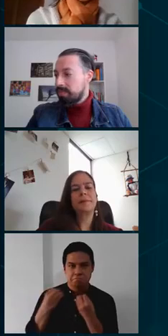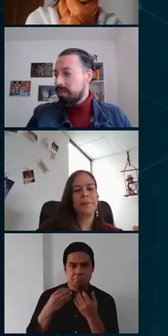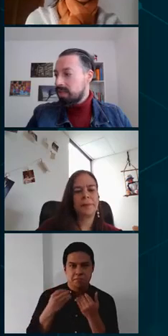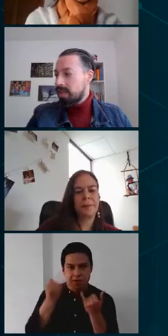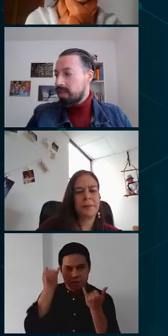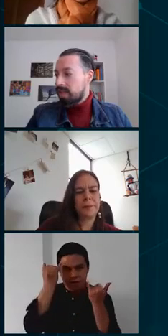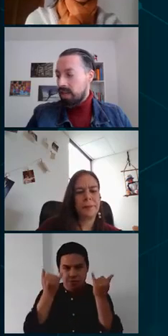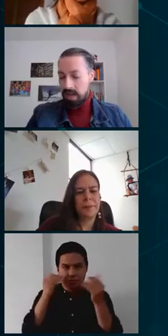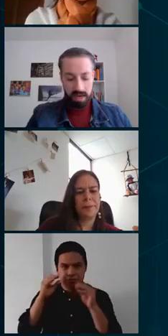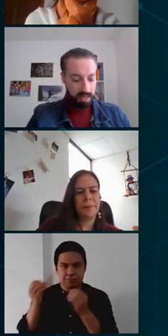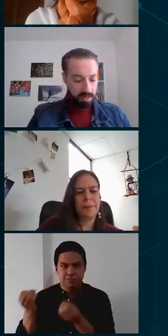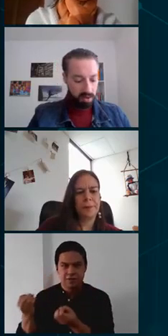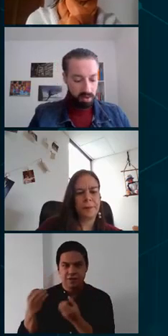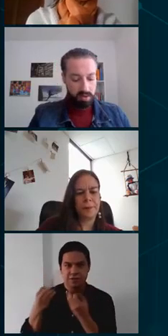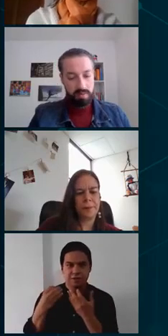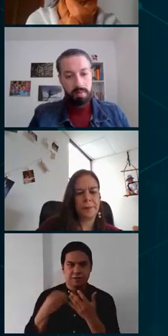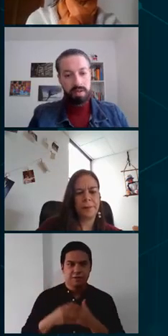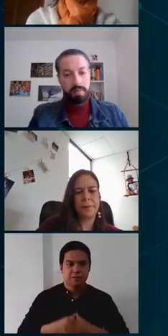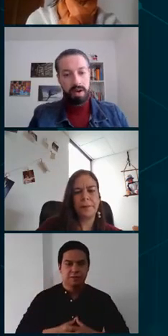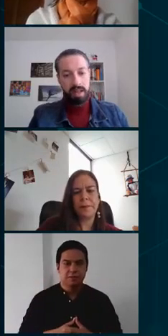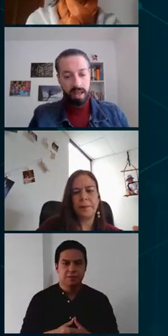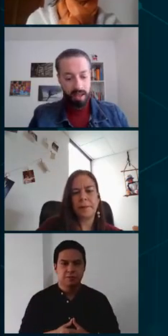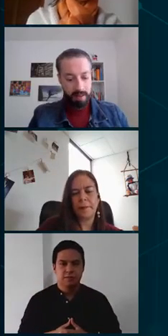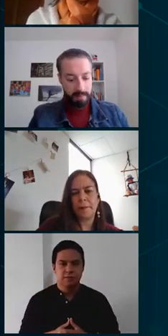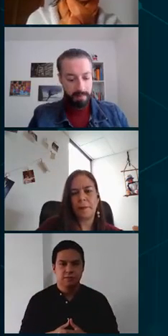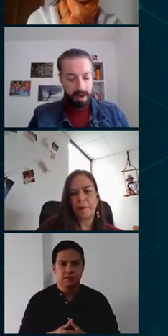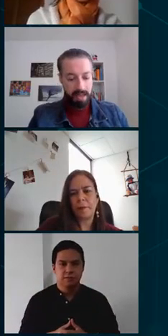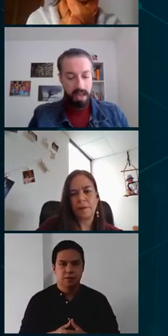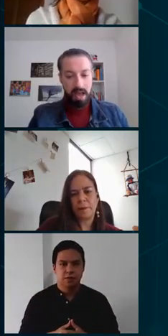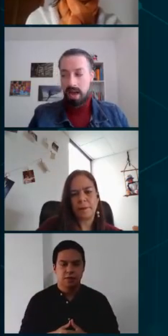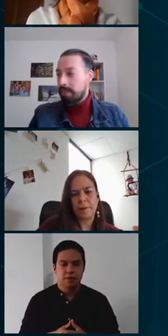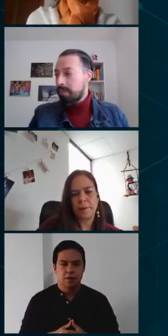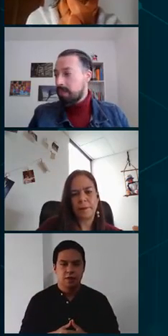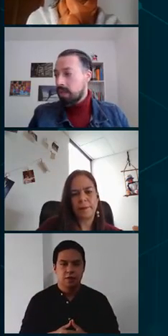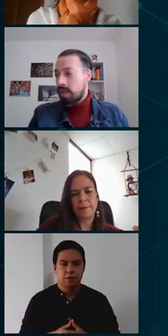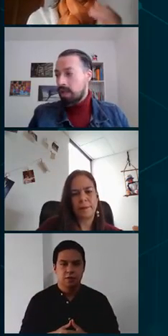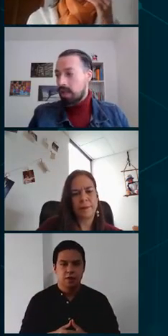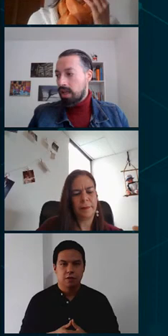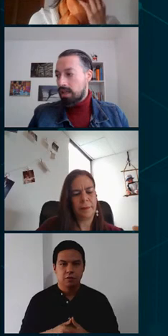Sí, listo, entonces vamos a poner que María